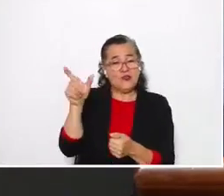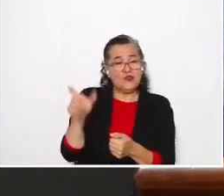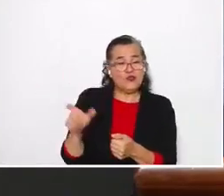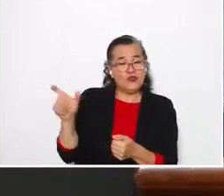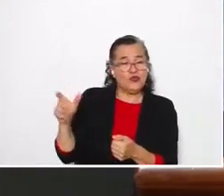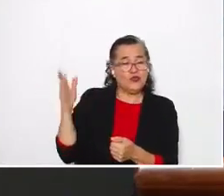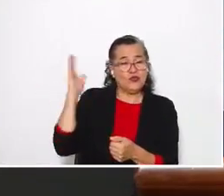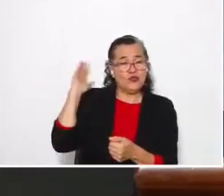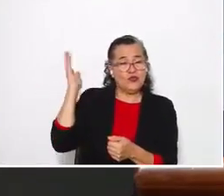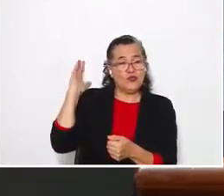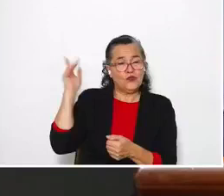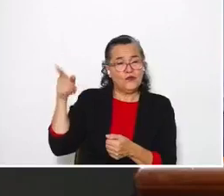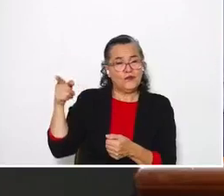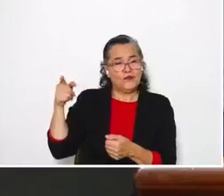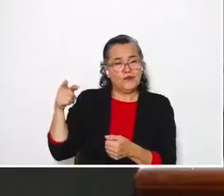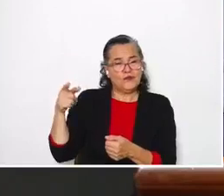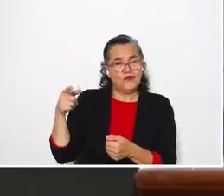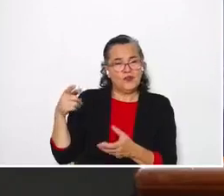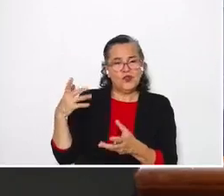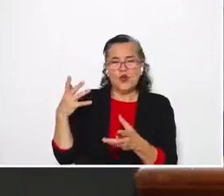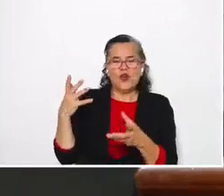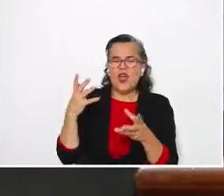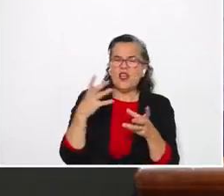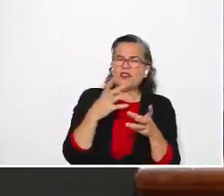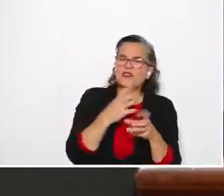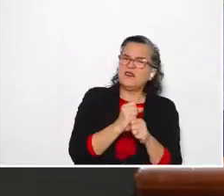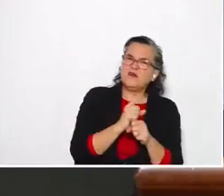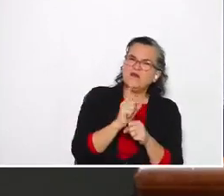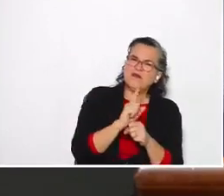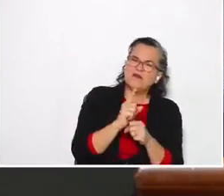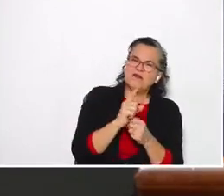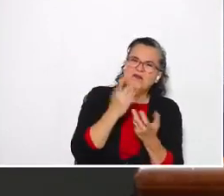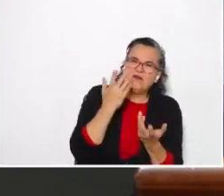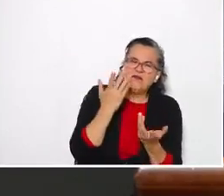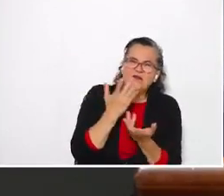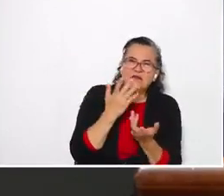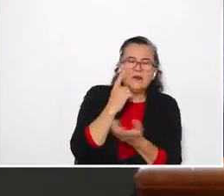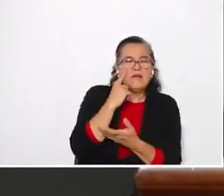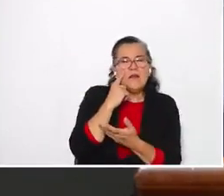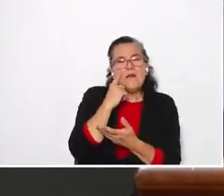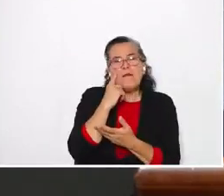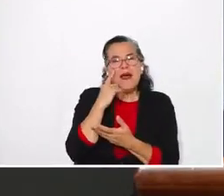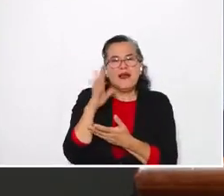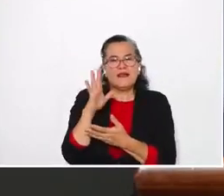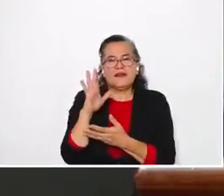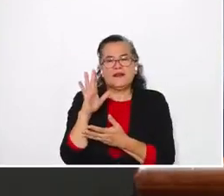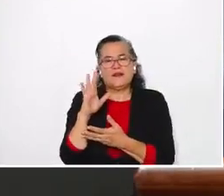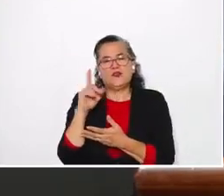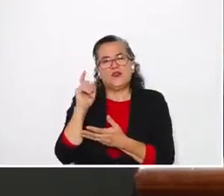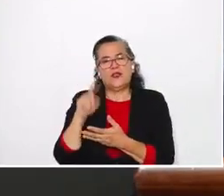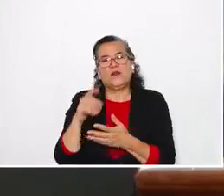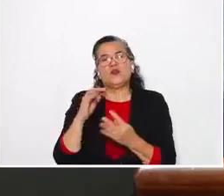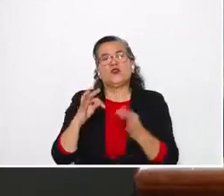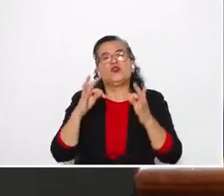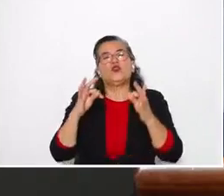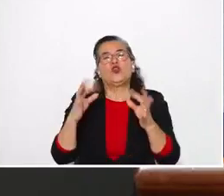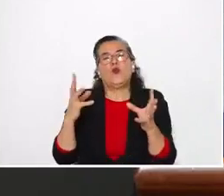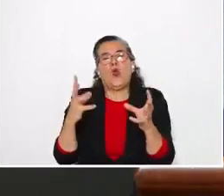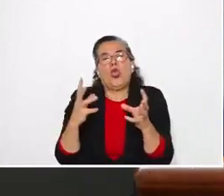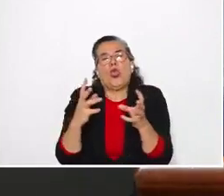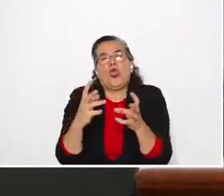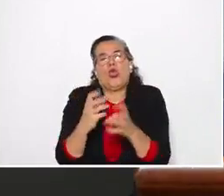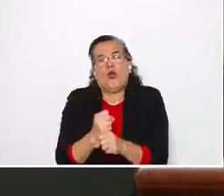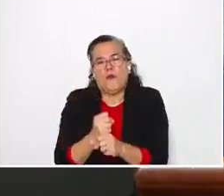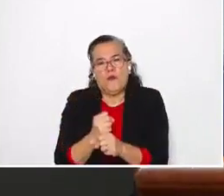Por dos razones no he querido hacer una síntesis, una porque me parece que no deberíamos intentar compactar